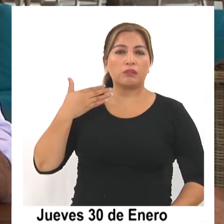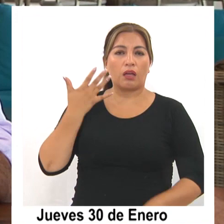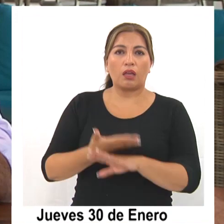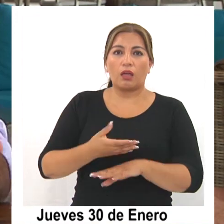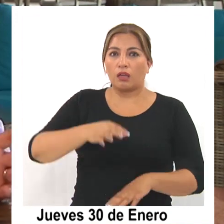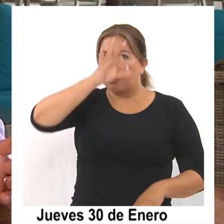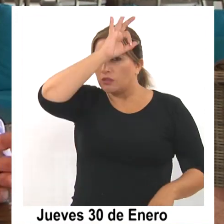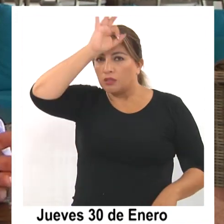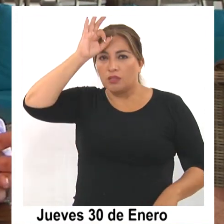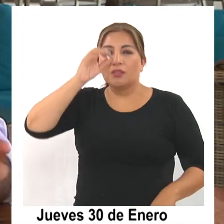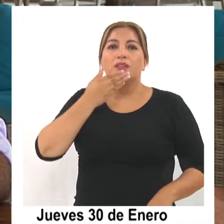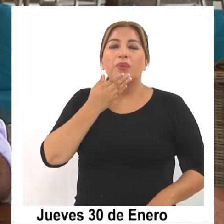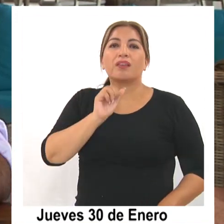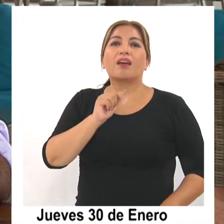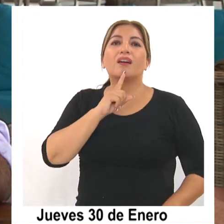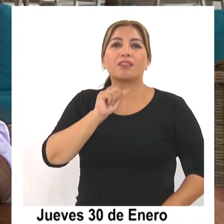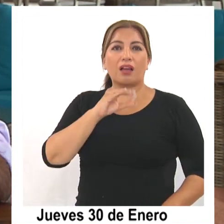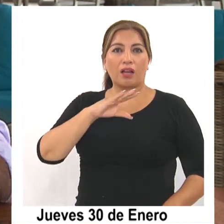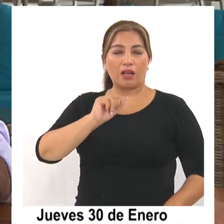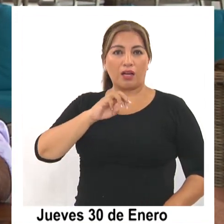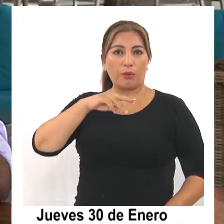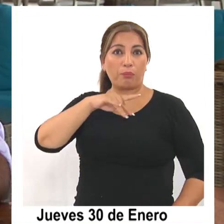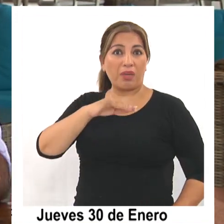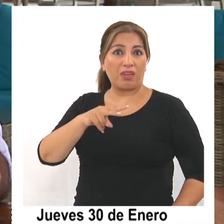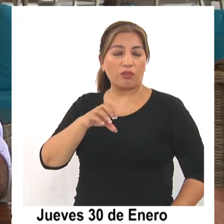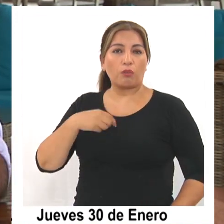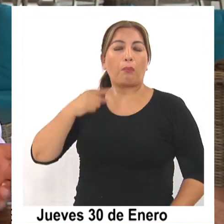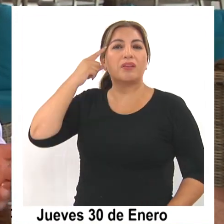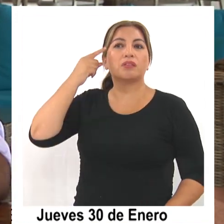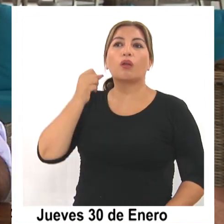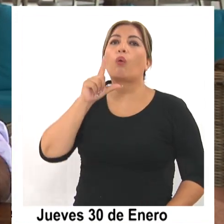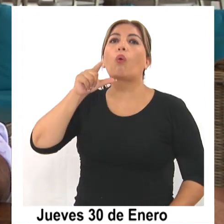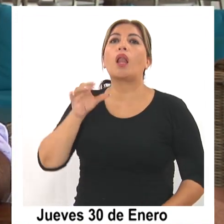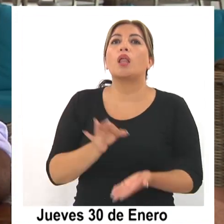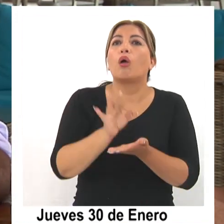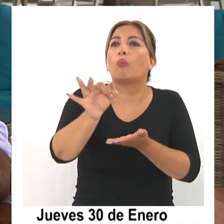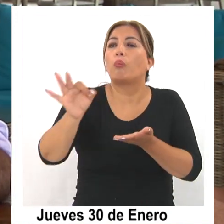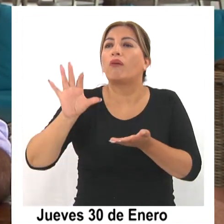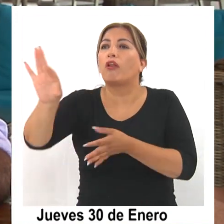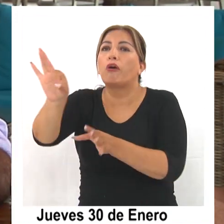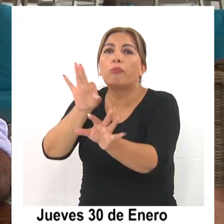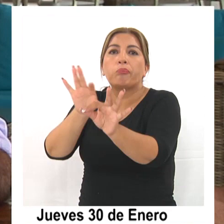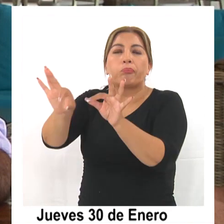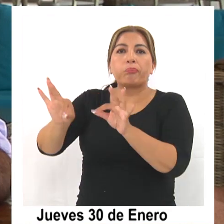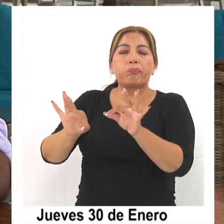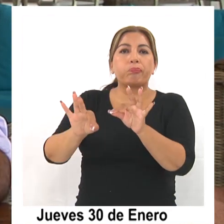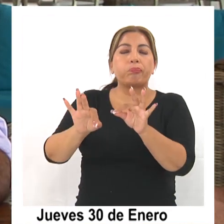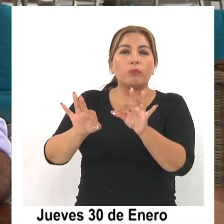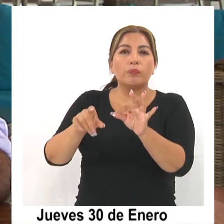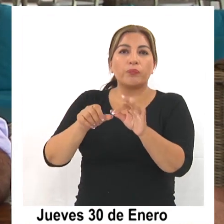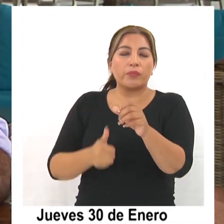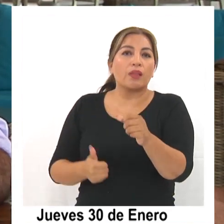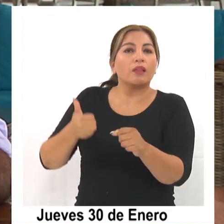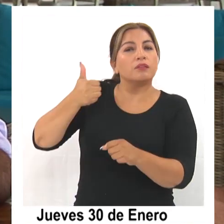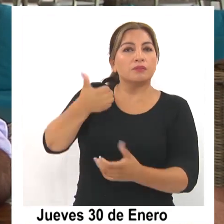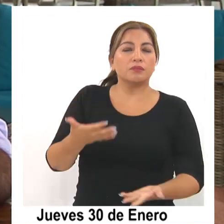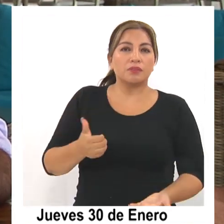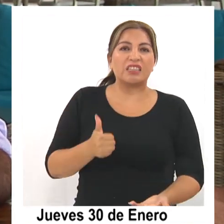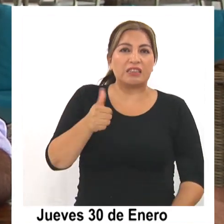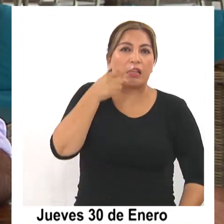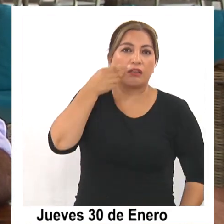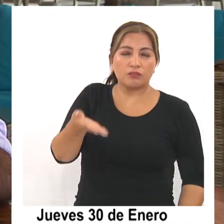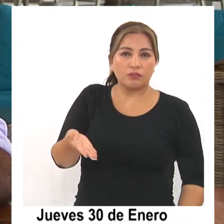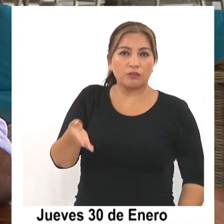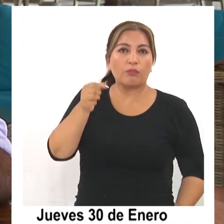mapuches y atacameños entonces por qué pensar en cuál de los pueblos por sobre los otros yo no veo de mala